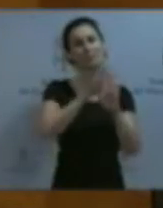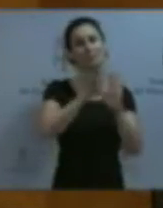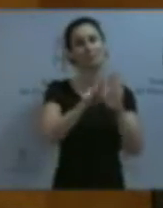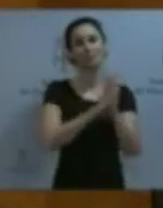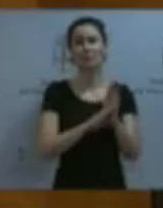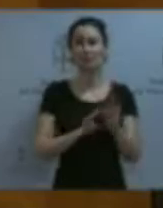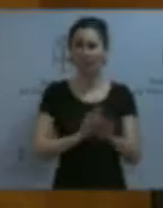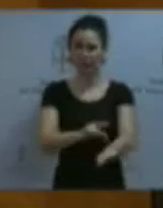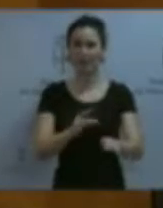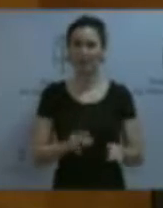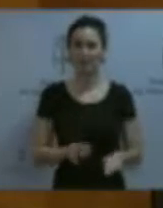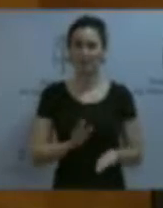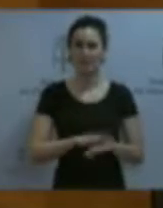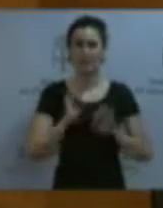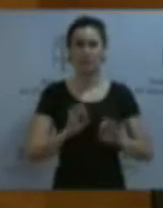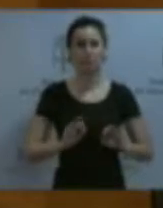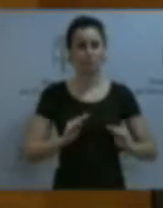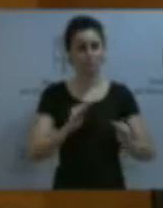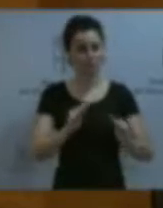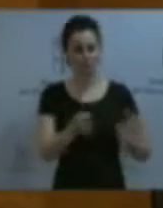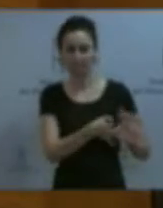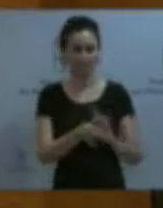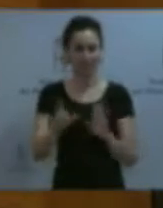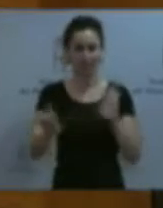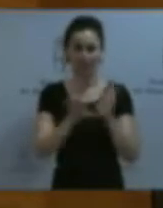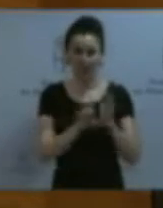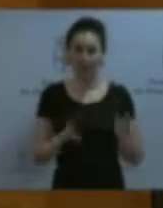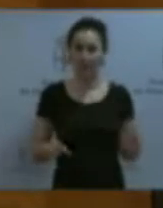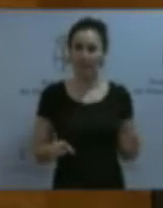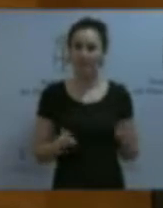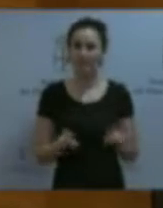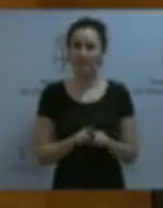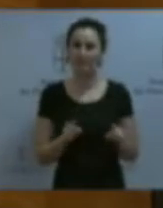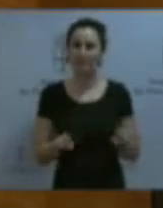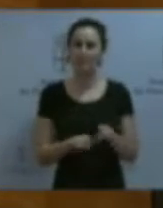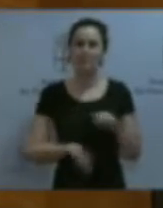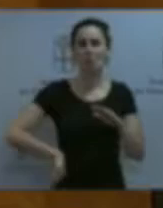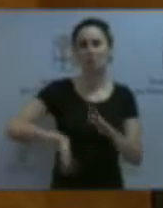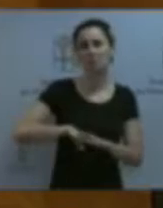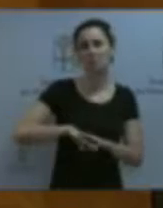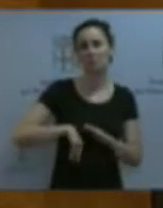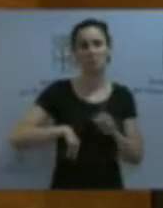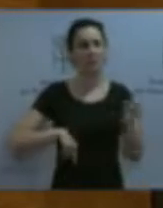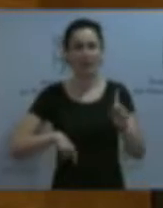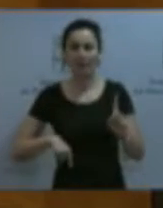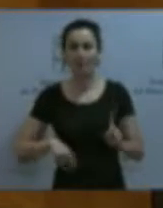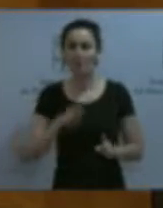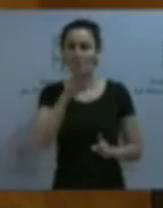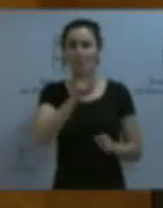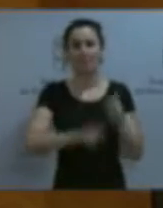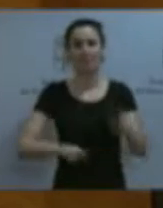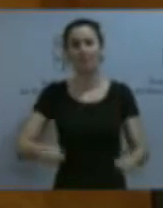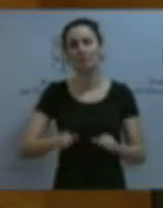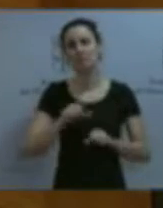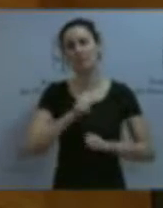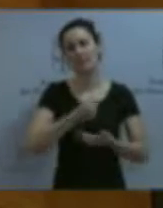nivel administrativo se funcione acorde a la ley y que no se esté chantajeando a las personas que están en lista de